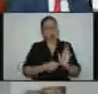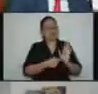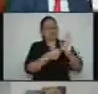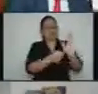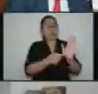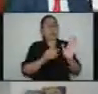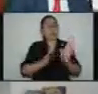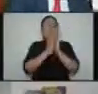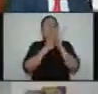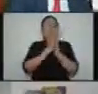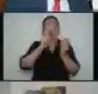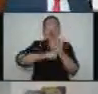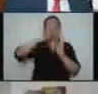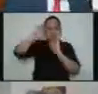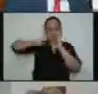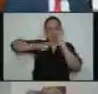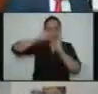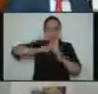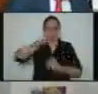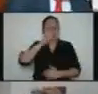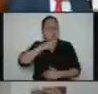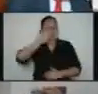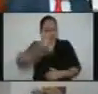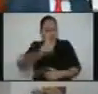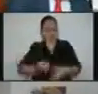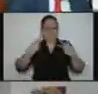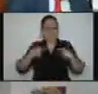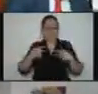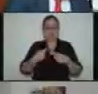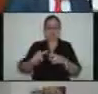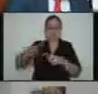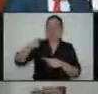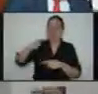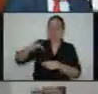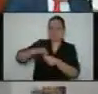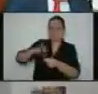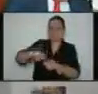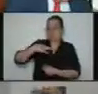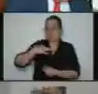deriva de su posición como representante electa. De esta conducta,